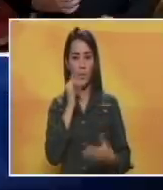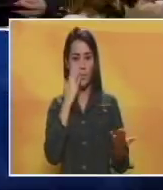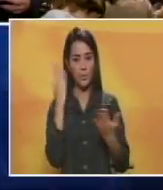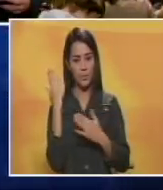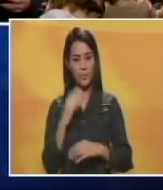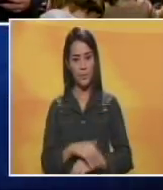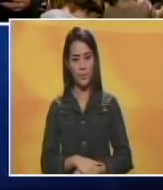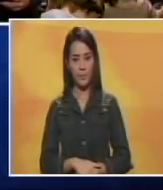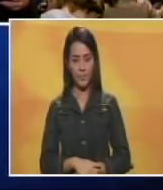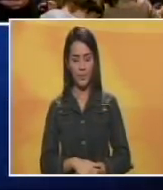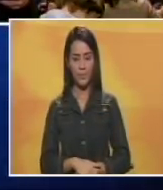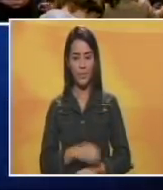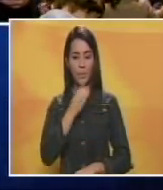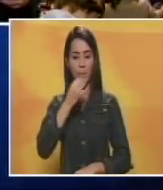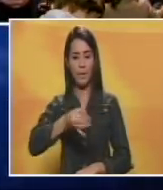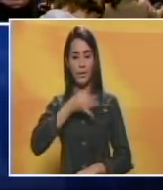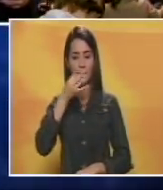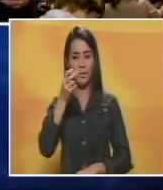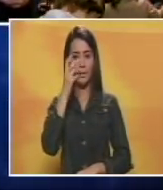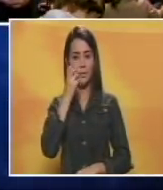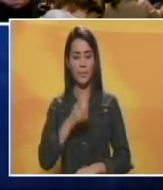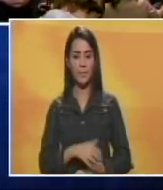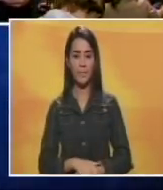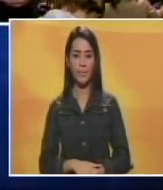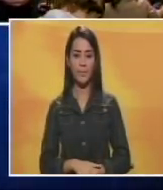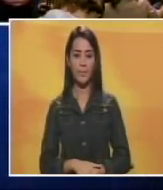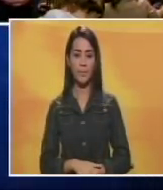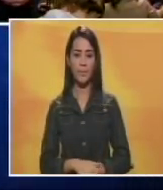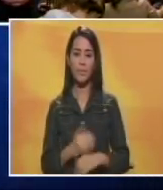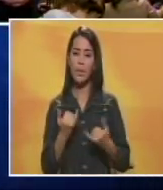allí y nos trae todos los detalles. Muy buenas tardes, Manuel. Cuéntanos,